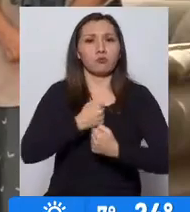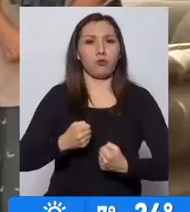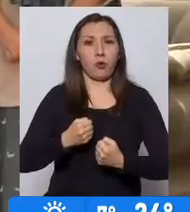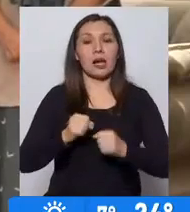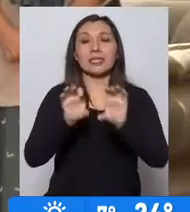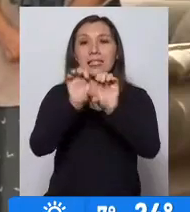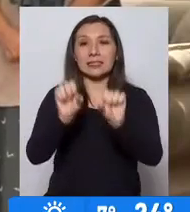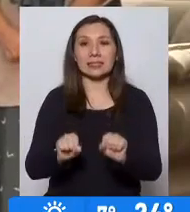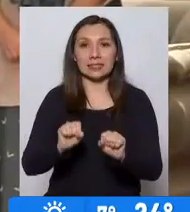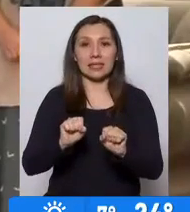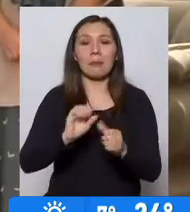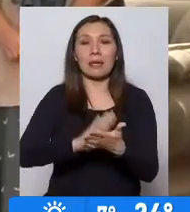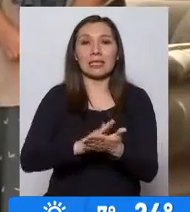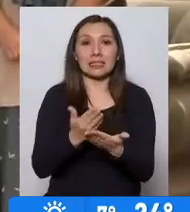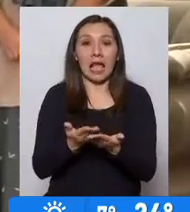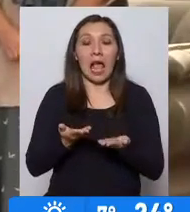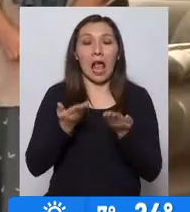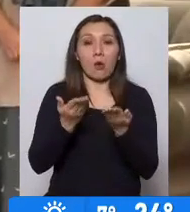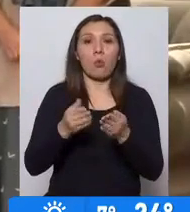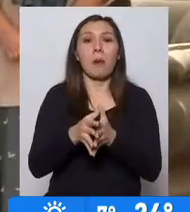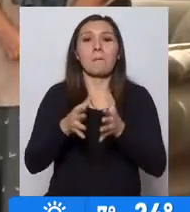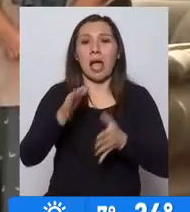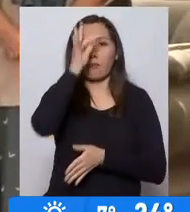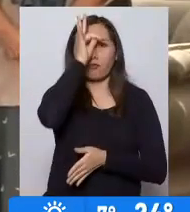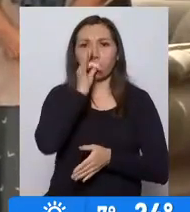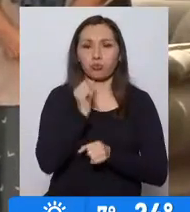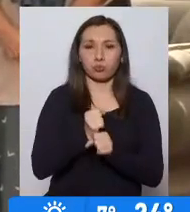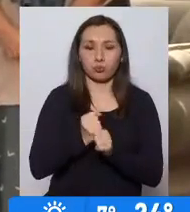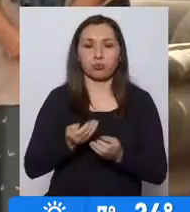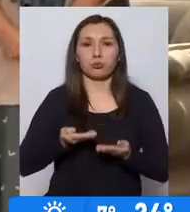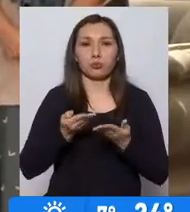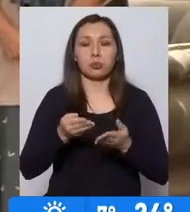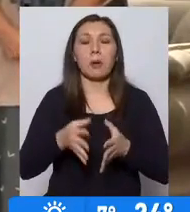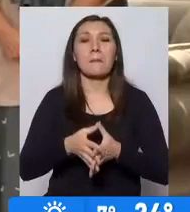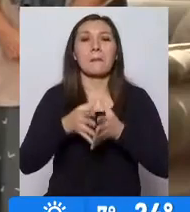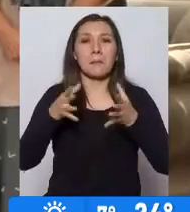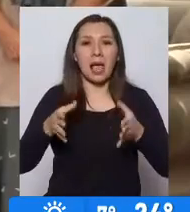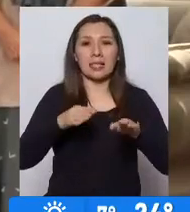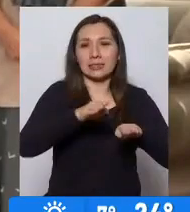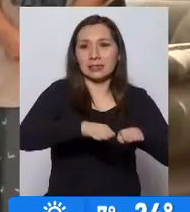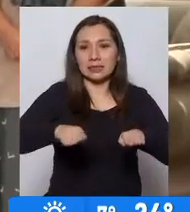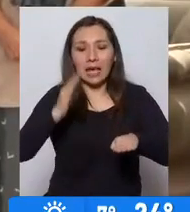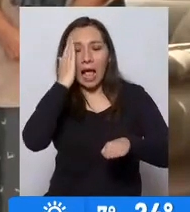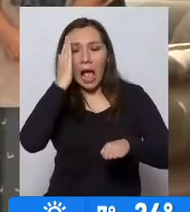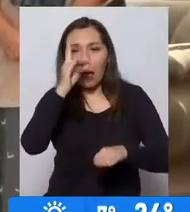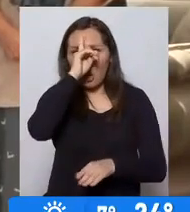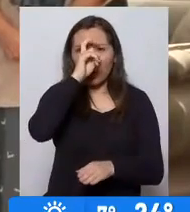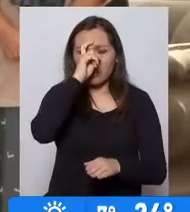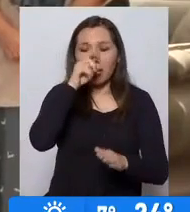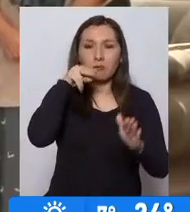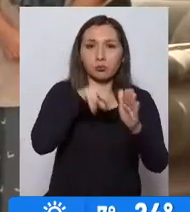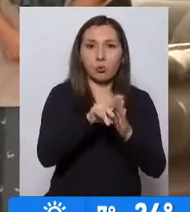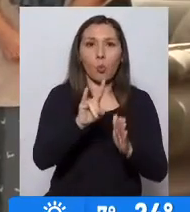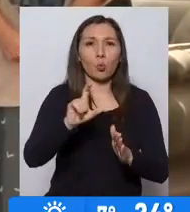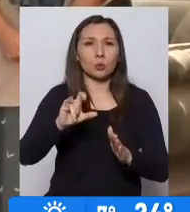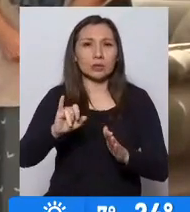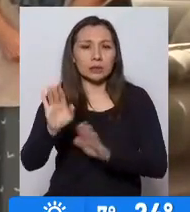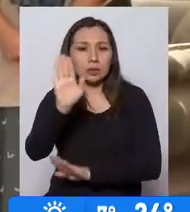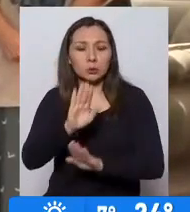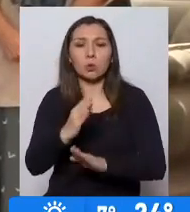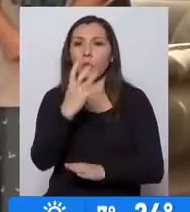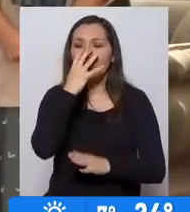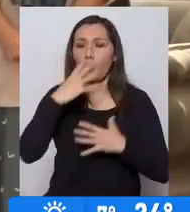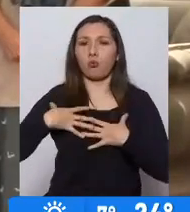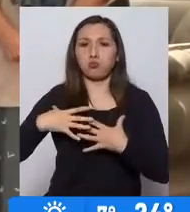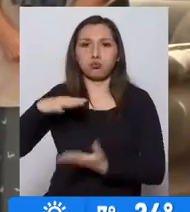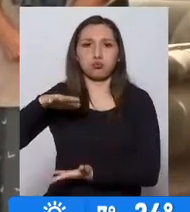nuestro sistema de salud con más personal, con más camas de hospital, con más camas críticas, con más